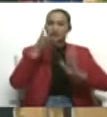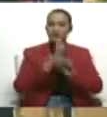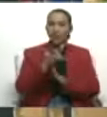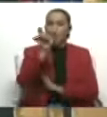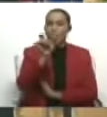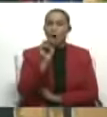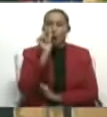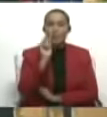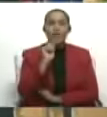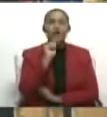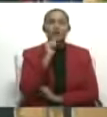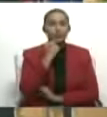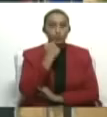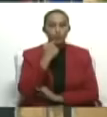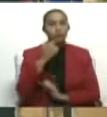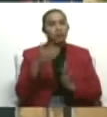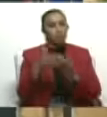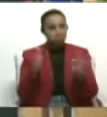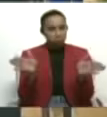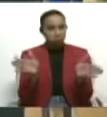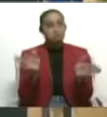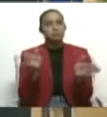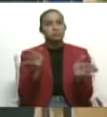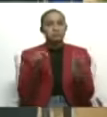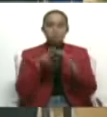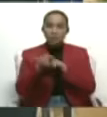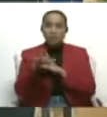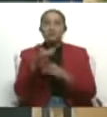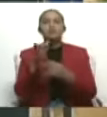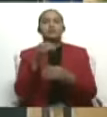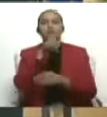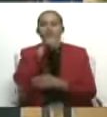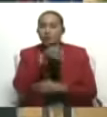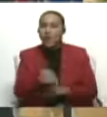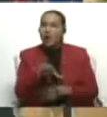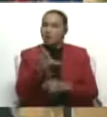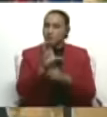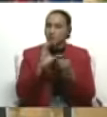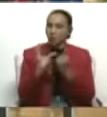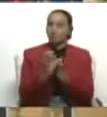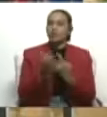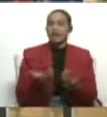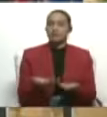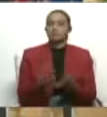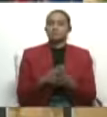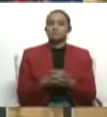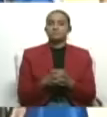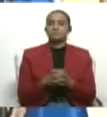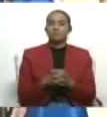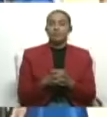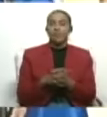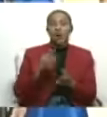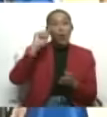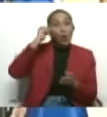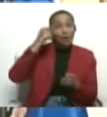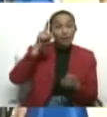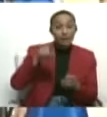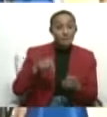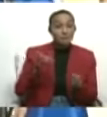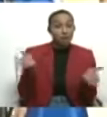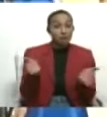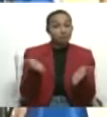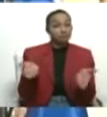de los amigos a nuestro patrimonio cultural e histórico. Hemos acordado promover los vínculos de